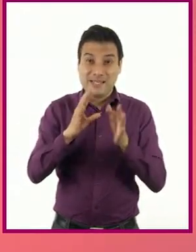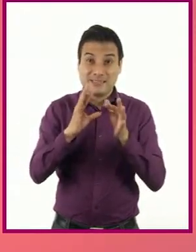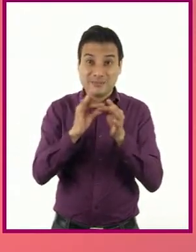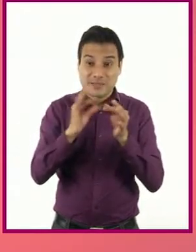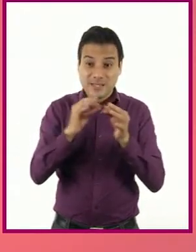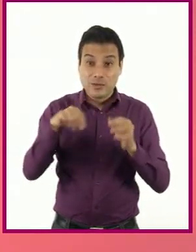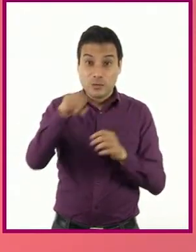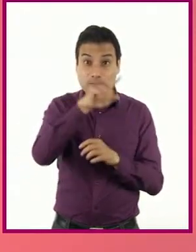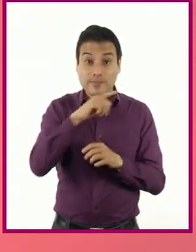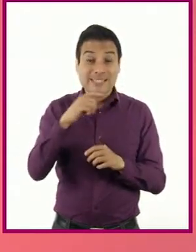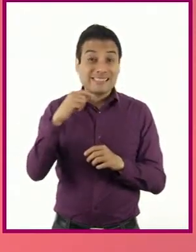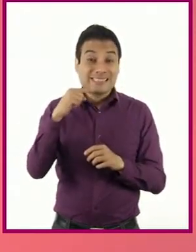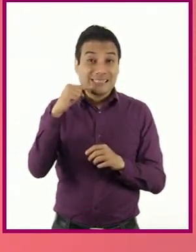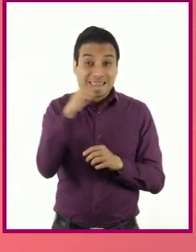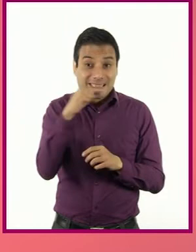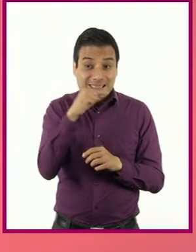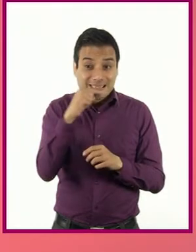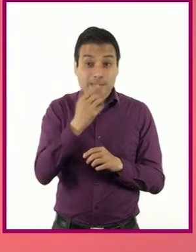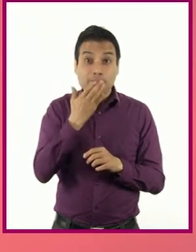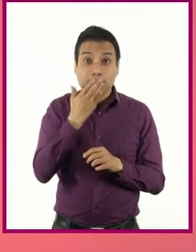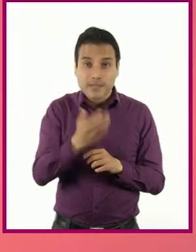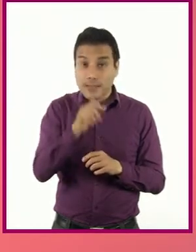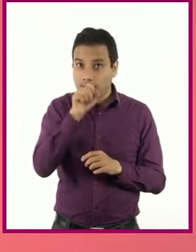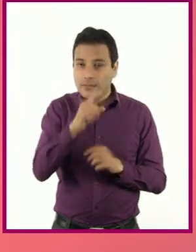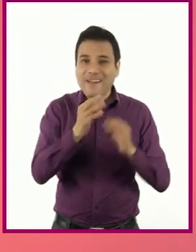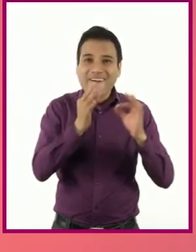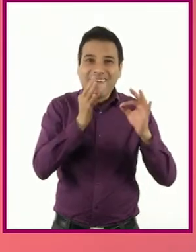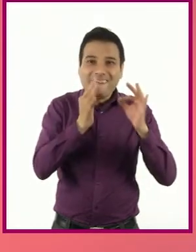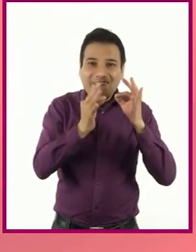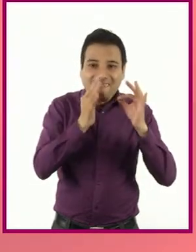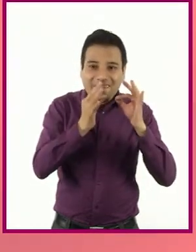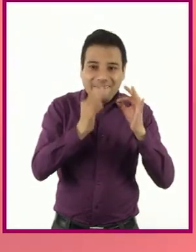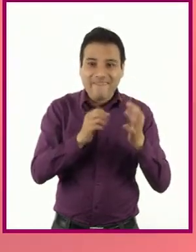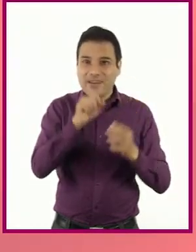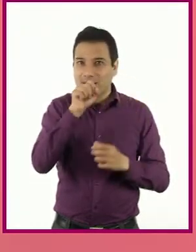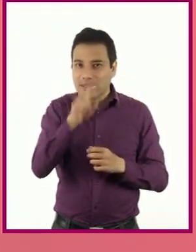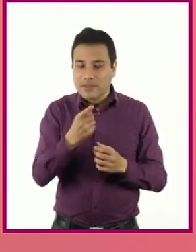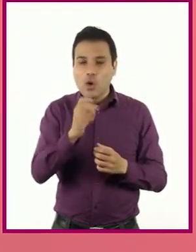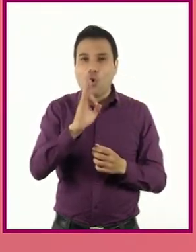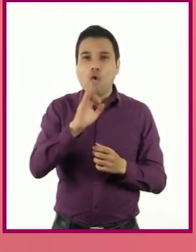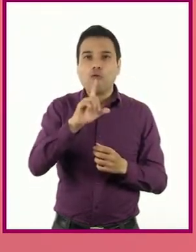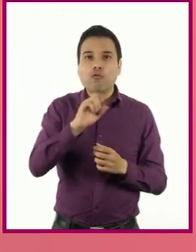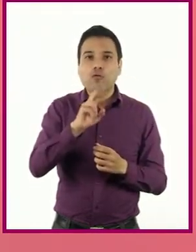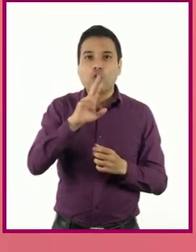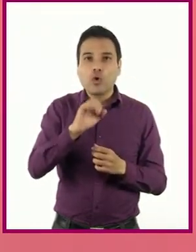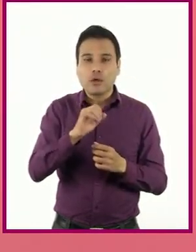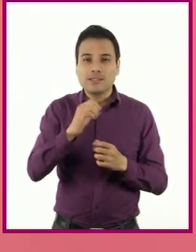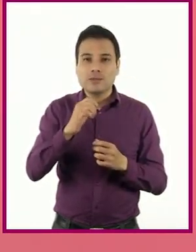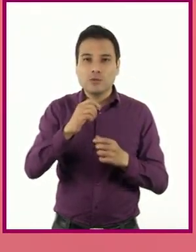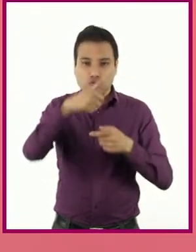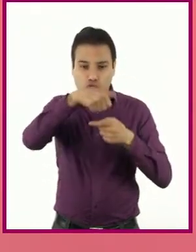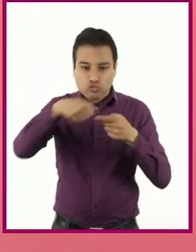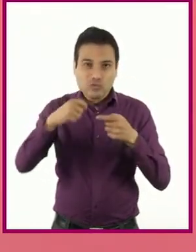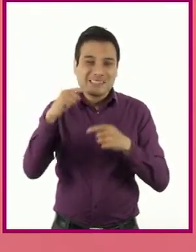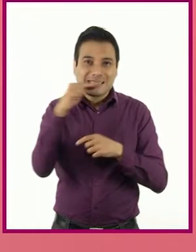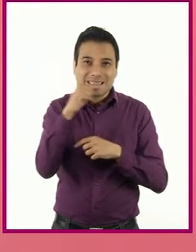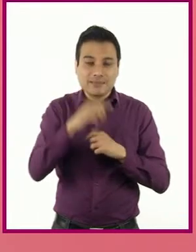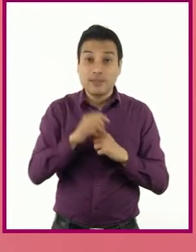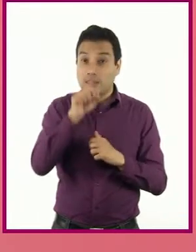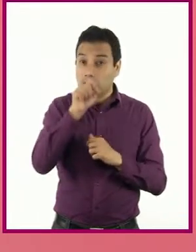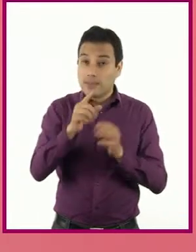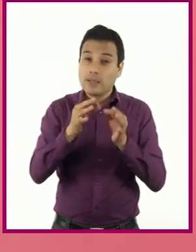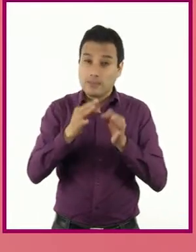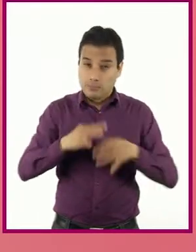buen cepillado, del uso de hilo dental, de la aplicación de flúor, también se debe implementar el uso de selladores